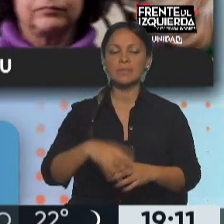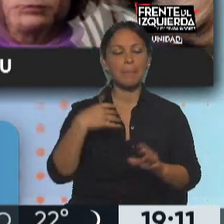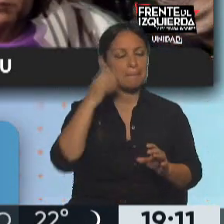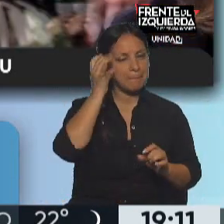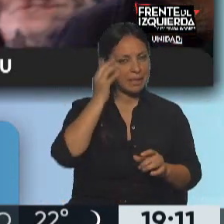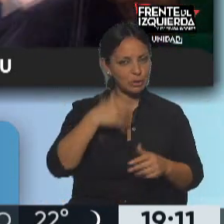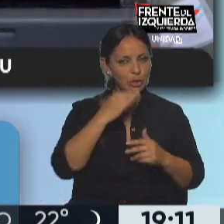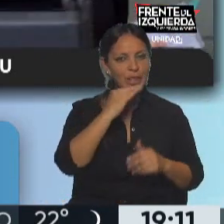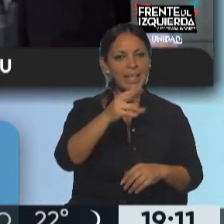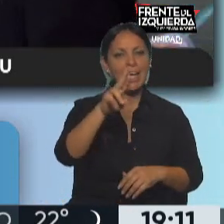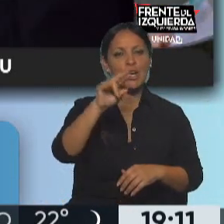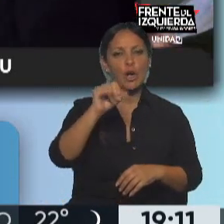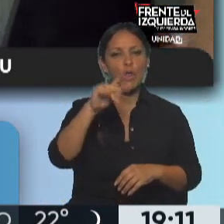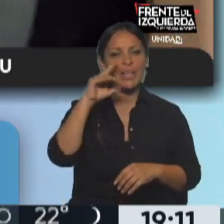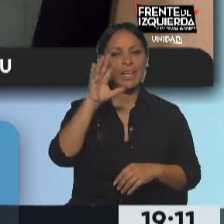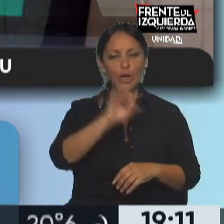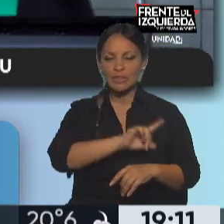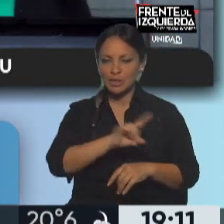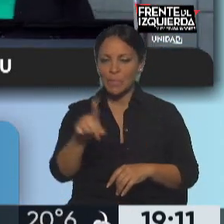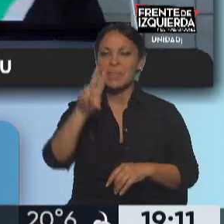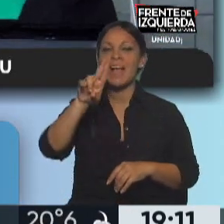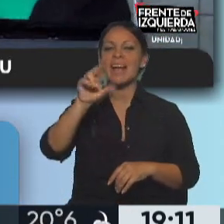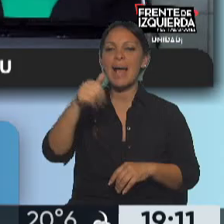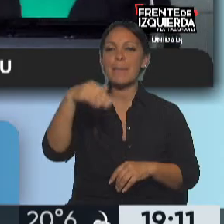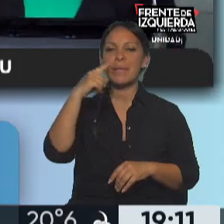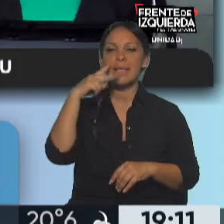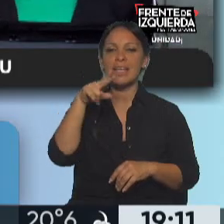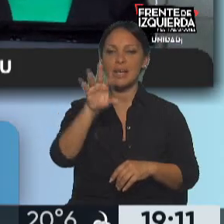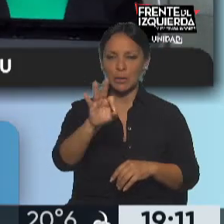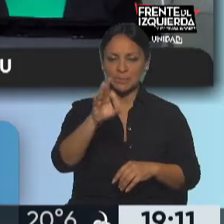Ramiro Marra, el candidato de Milei para la ciudad autónoma de Buenos Aires.